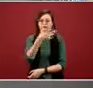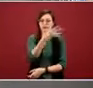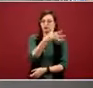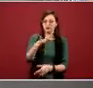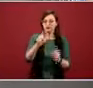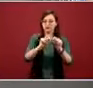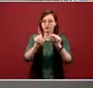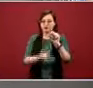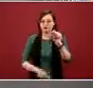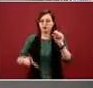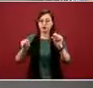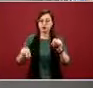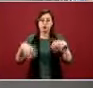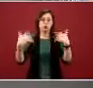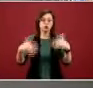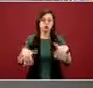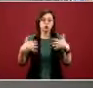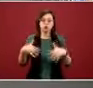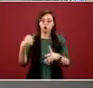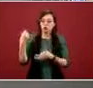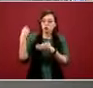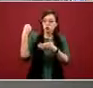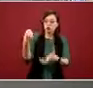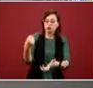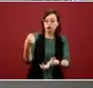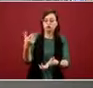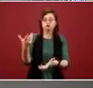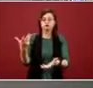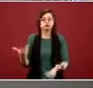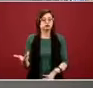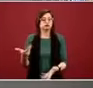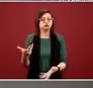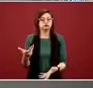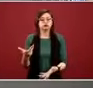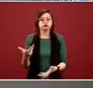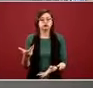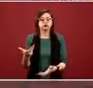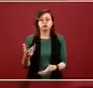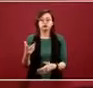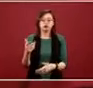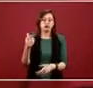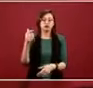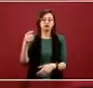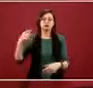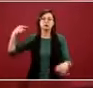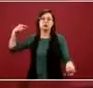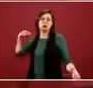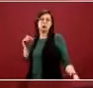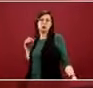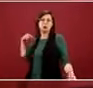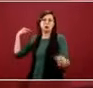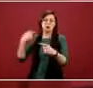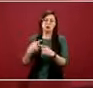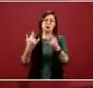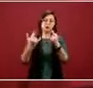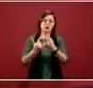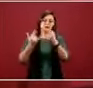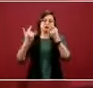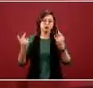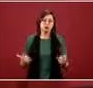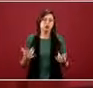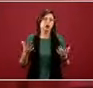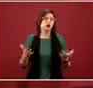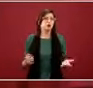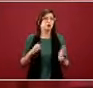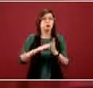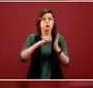México históricamente ha sido un presupuesto menor a lo que podría ser deseable. Es decir, si consideramos una referencia, por ejemplo,